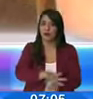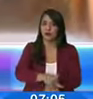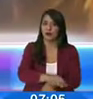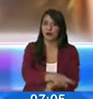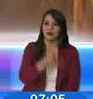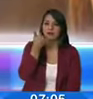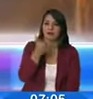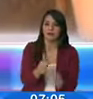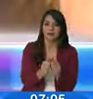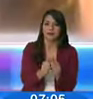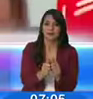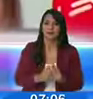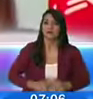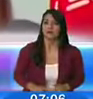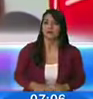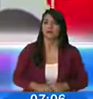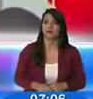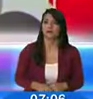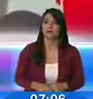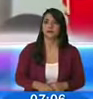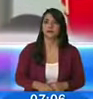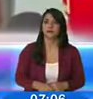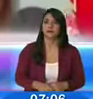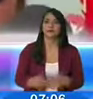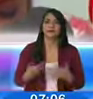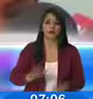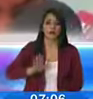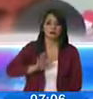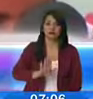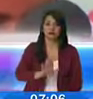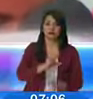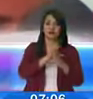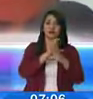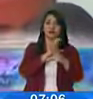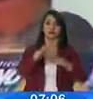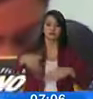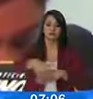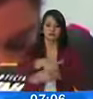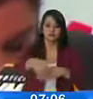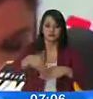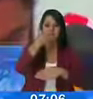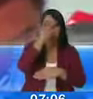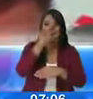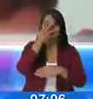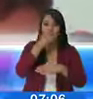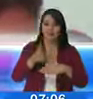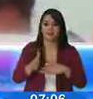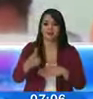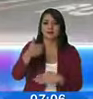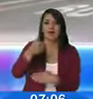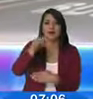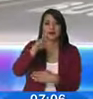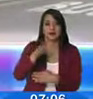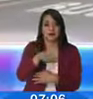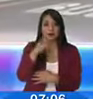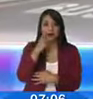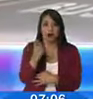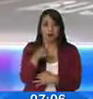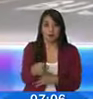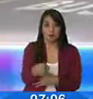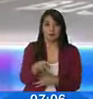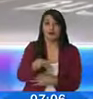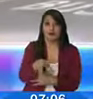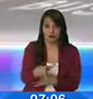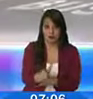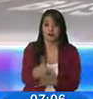el aparato electrónico. Avanzamos a interceptarle al bus en las calles de Esmeraldas de Aguirre, localizándole al señor que estaba interceptado